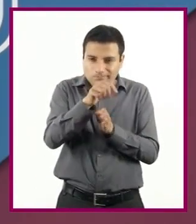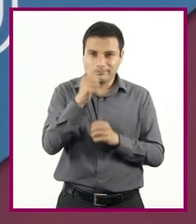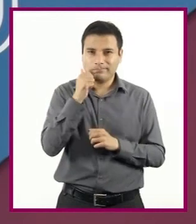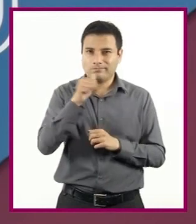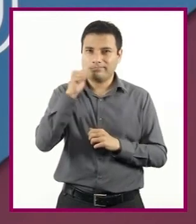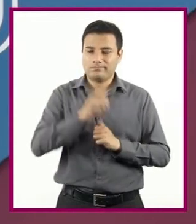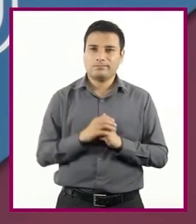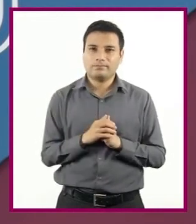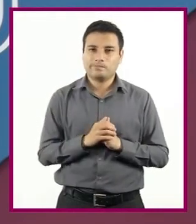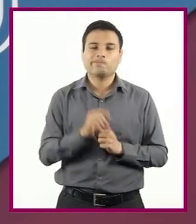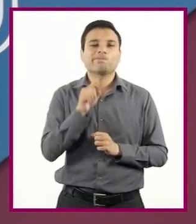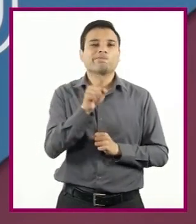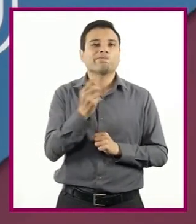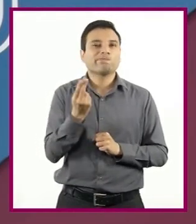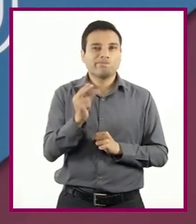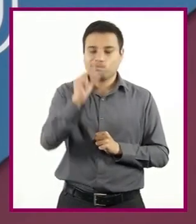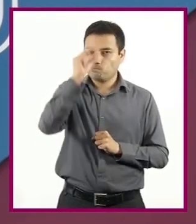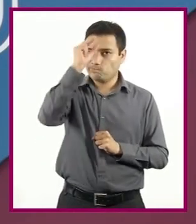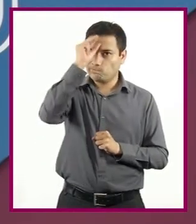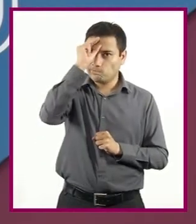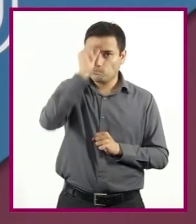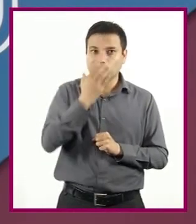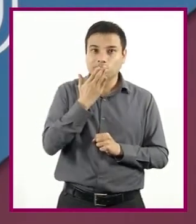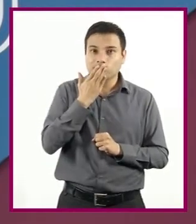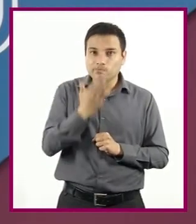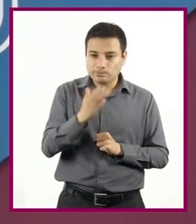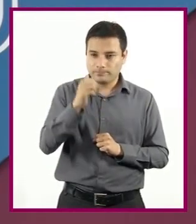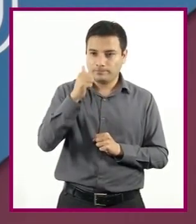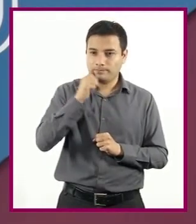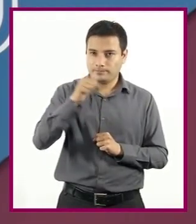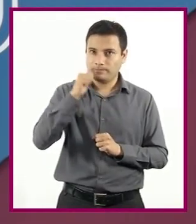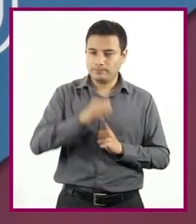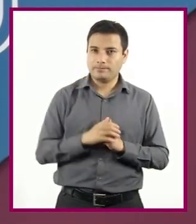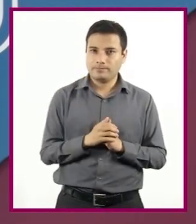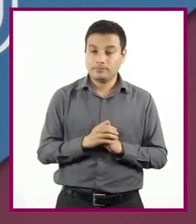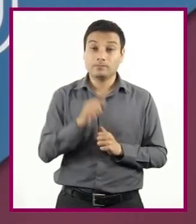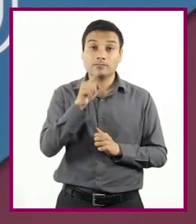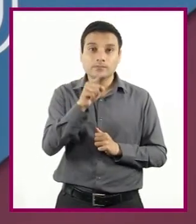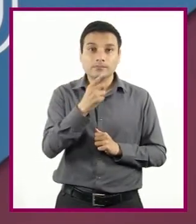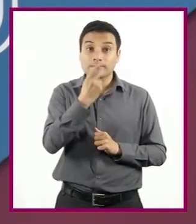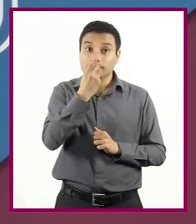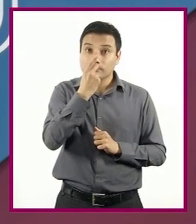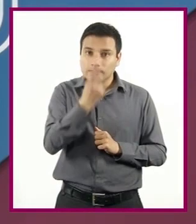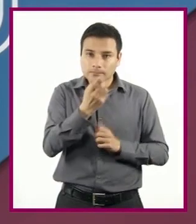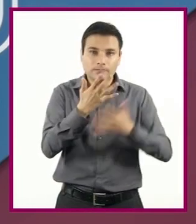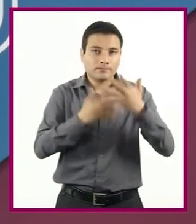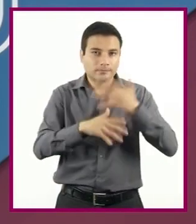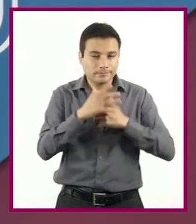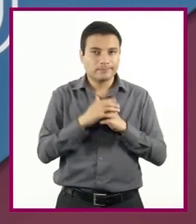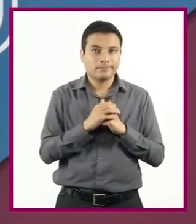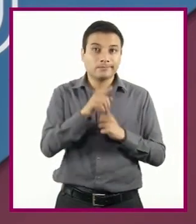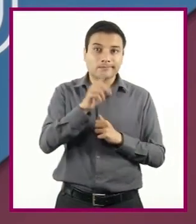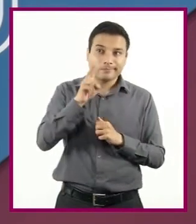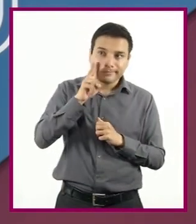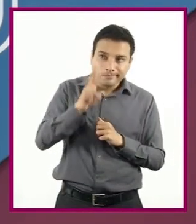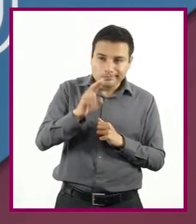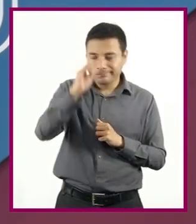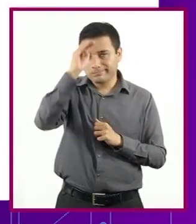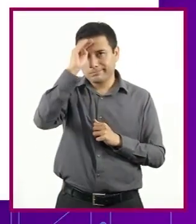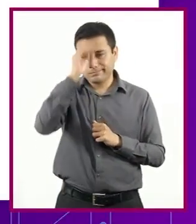se necesita actuar con prudencia en todo lo que se hace, lo que se dice, lo que se ve, se oye, se